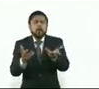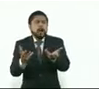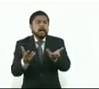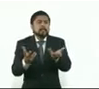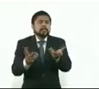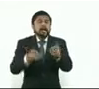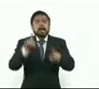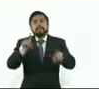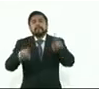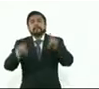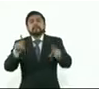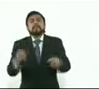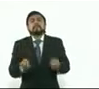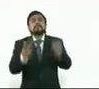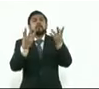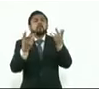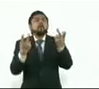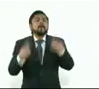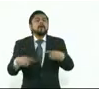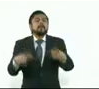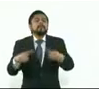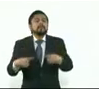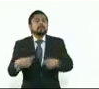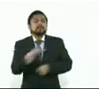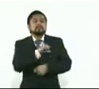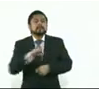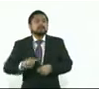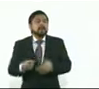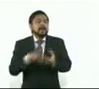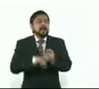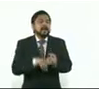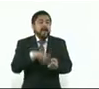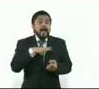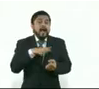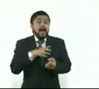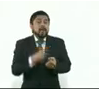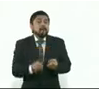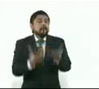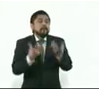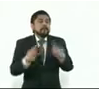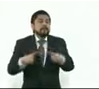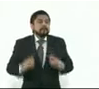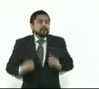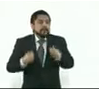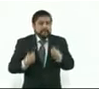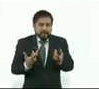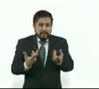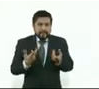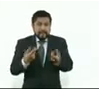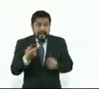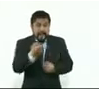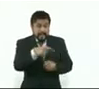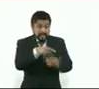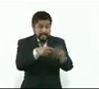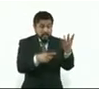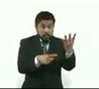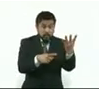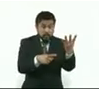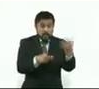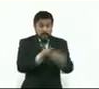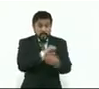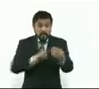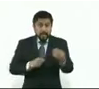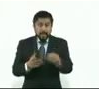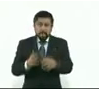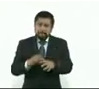algunas otras variables. Pero son alcaldías muy grandes que también requieren pues reasfaltar sus avenidas,